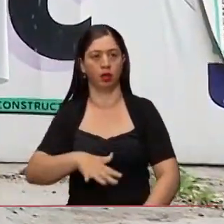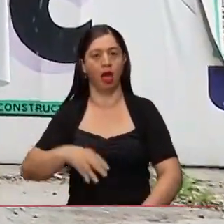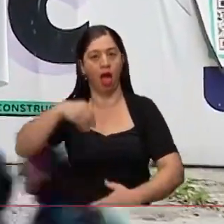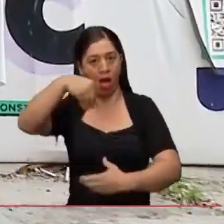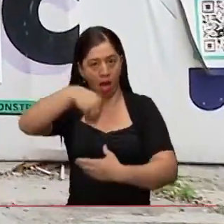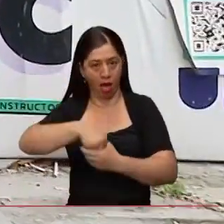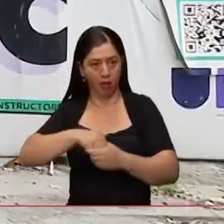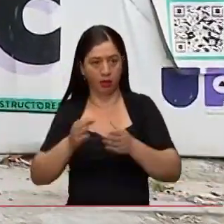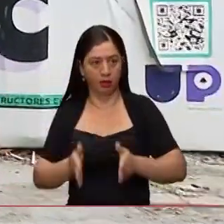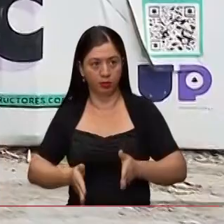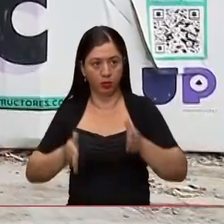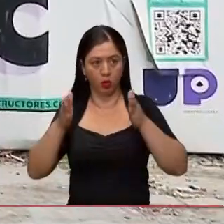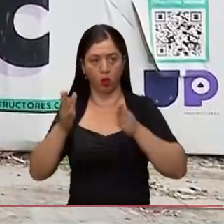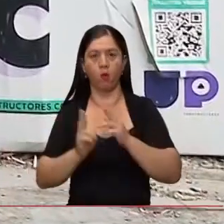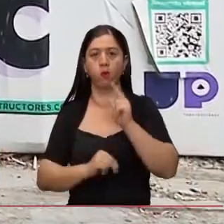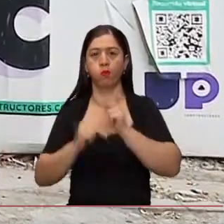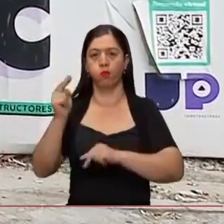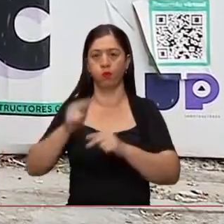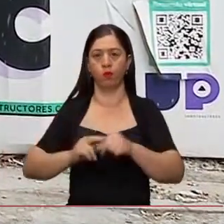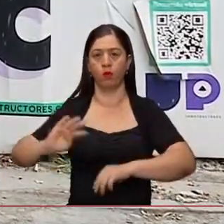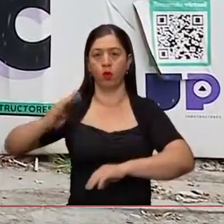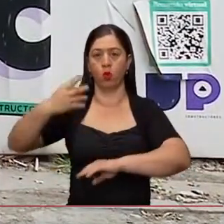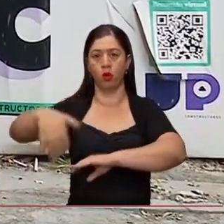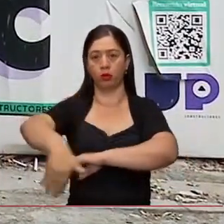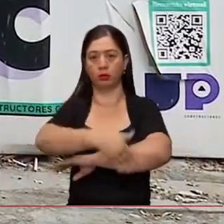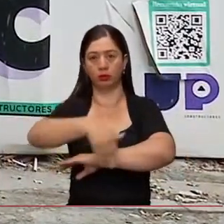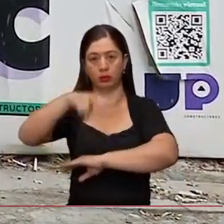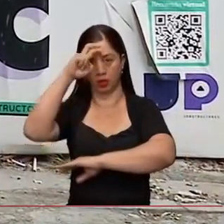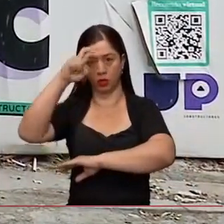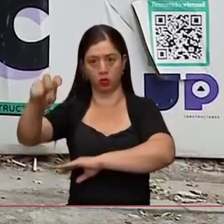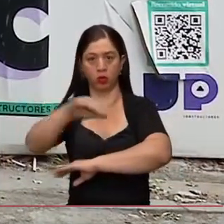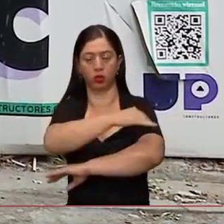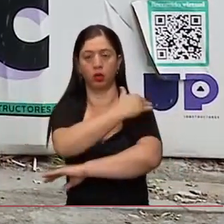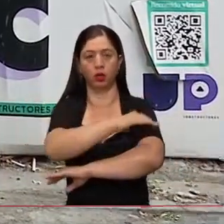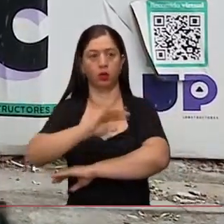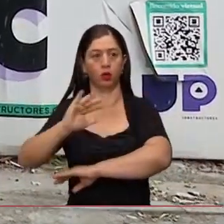de esta obra que está ubicada aquí en la avenida Cuarta Norte con Quinta.